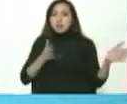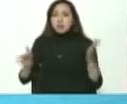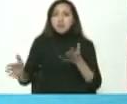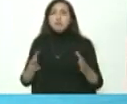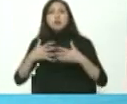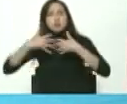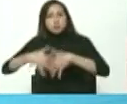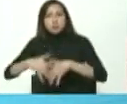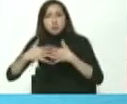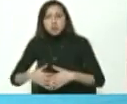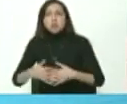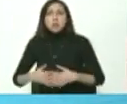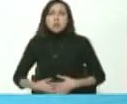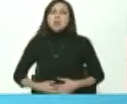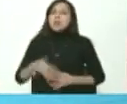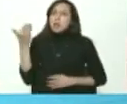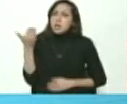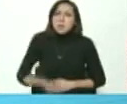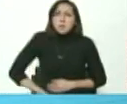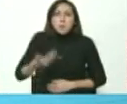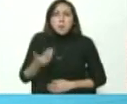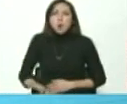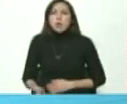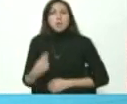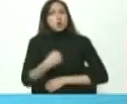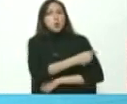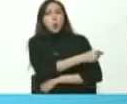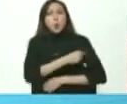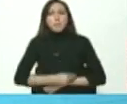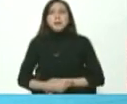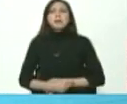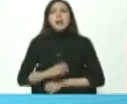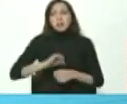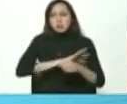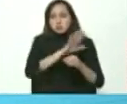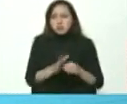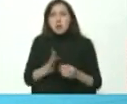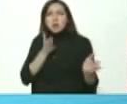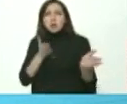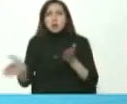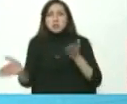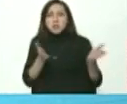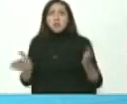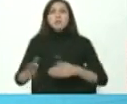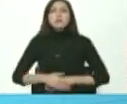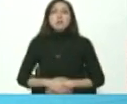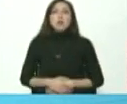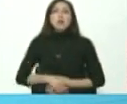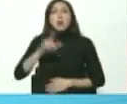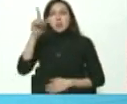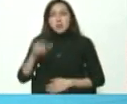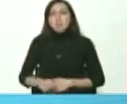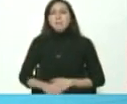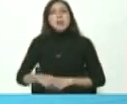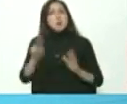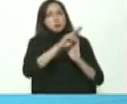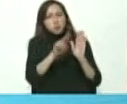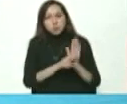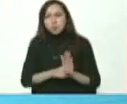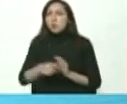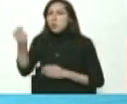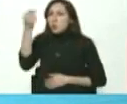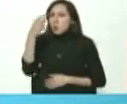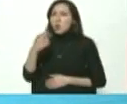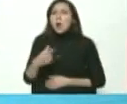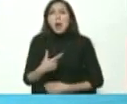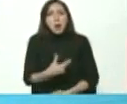aquí tenemos este impacto directo como un hospital centinela y su servicio de diagnóstico para COVID con todo y cada uno de las